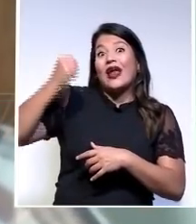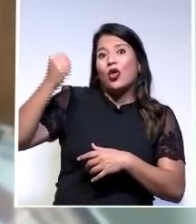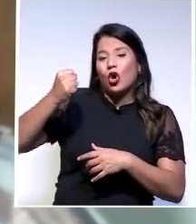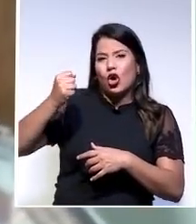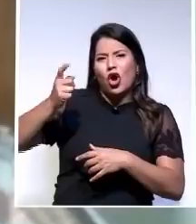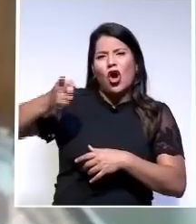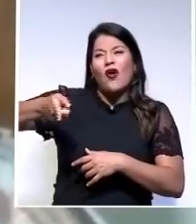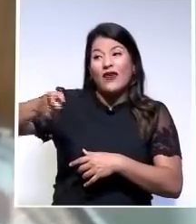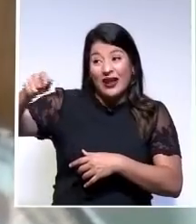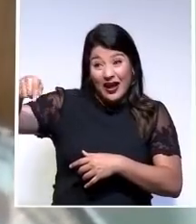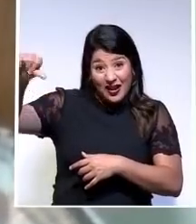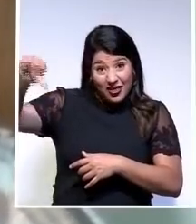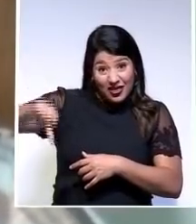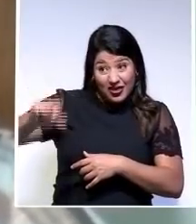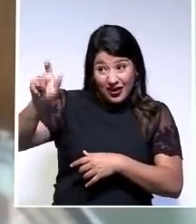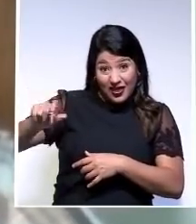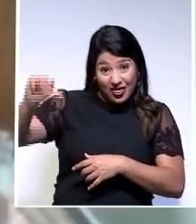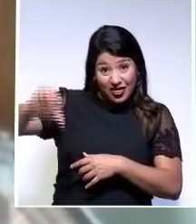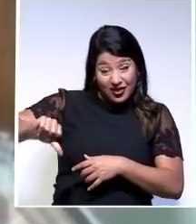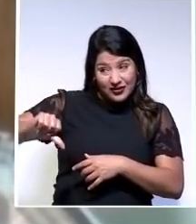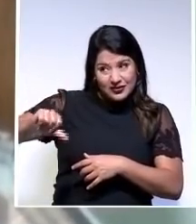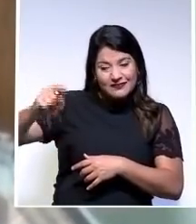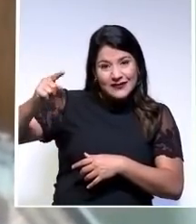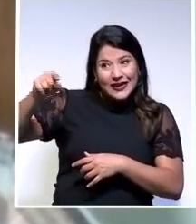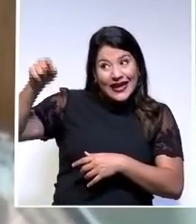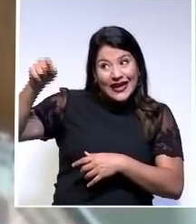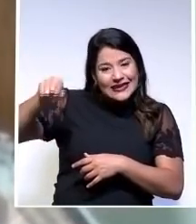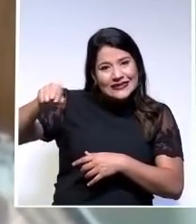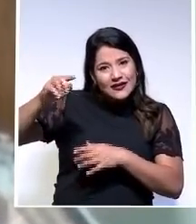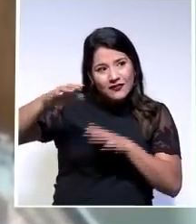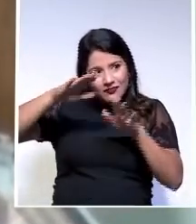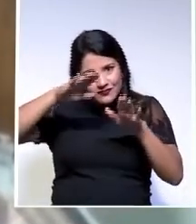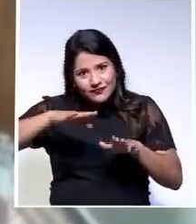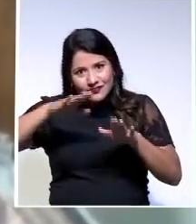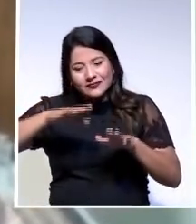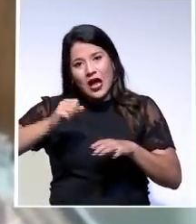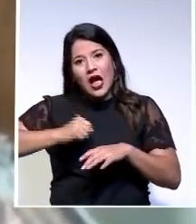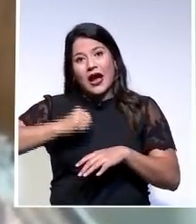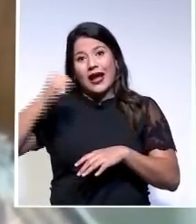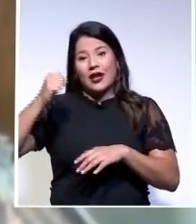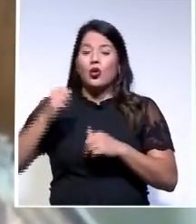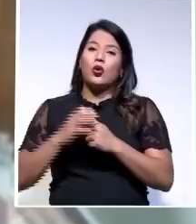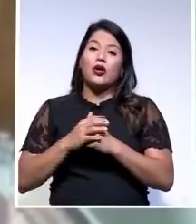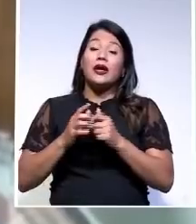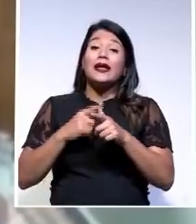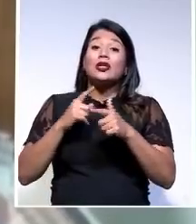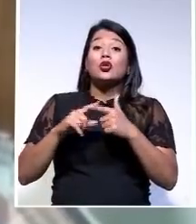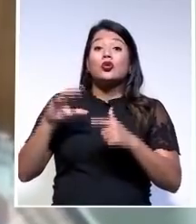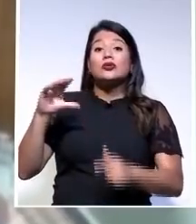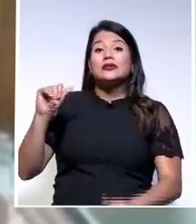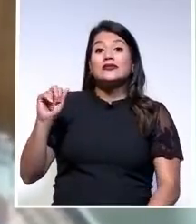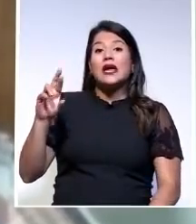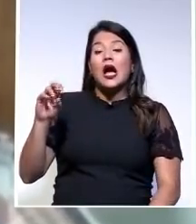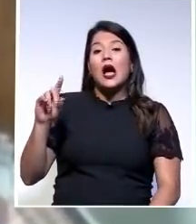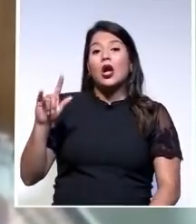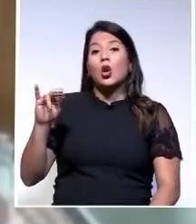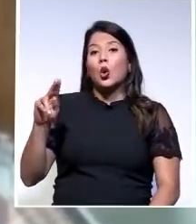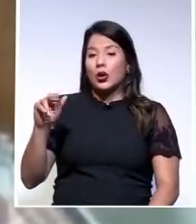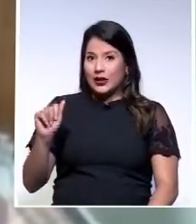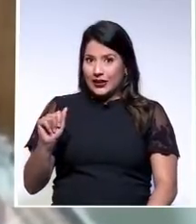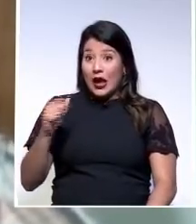la tendencia de doña Carolina Hidalgo ha sido muy enfática, incluso su equipo de campaña por redes sociales ha estado